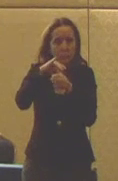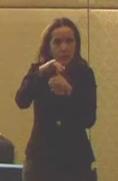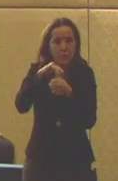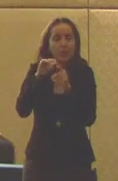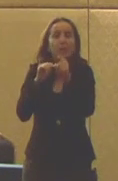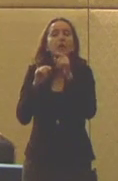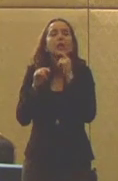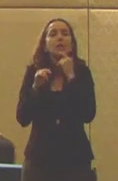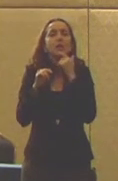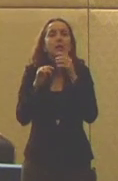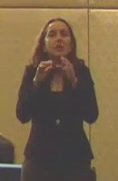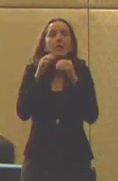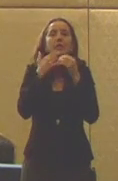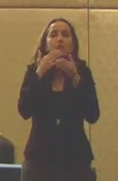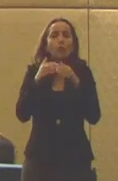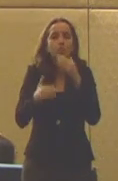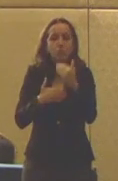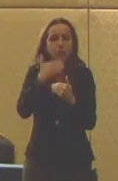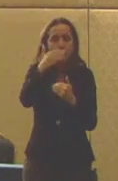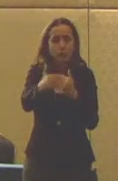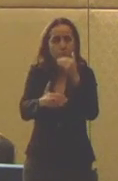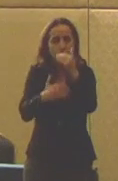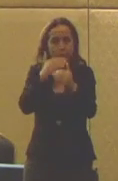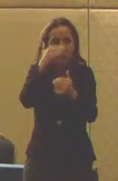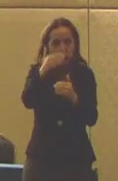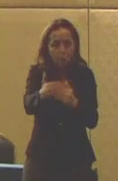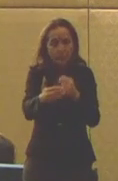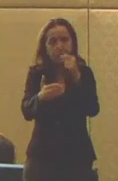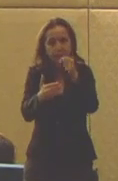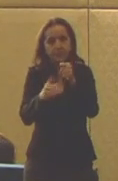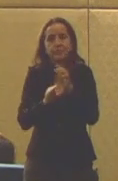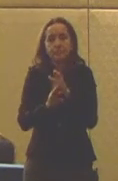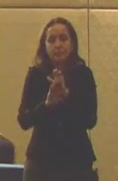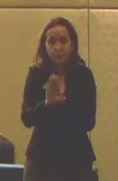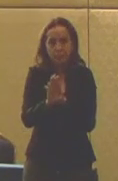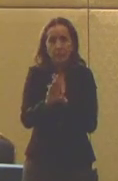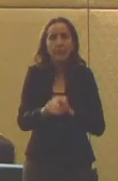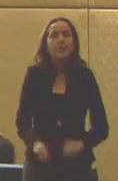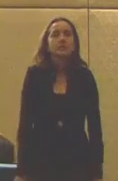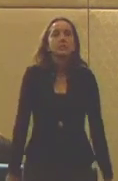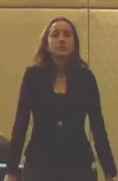para poder avanzar en materializar esa meta, ¿no? Muchas gracias.